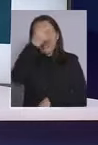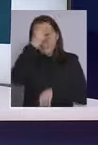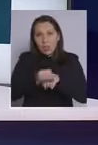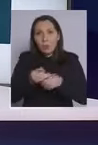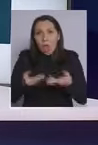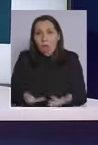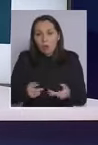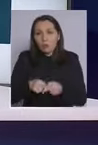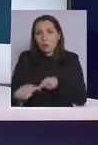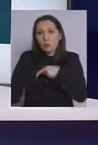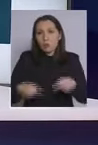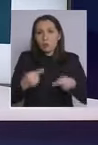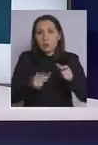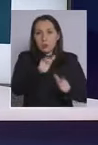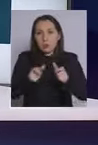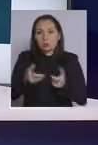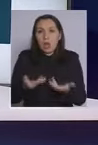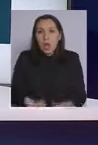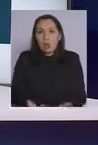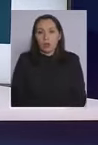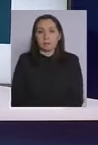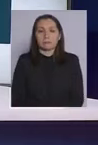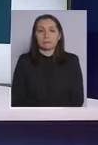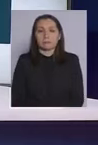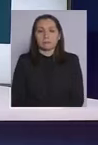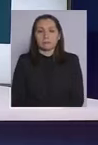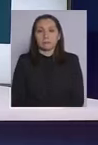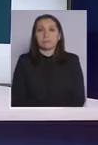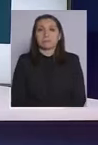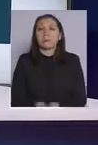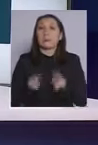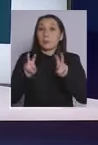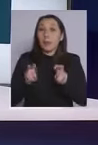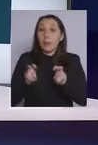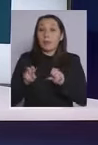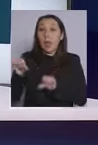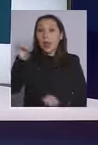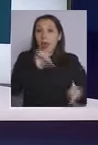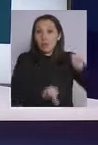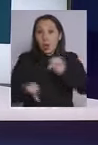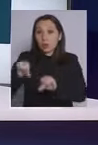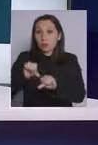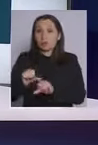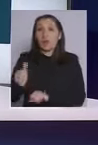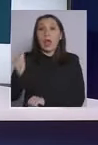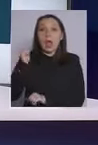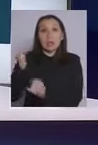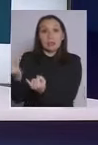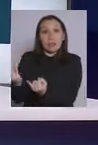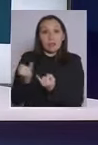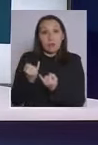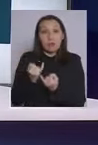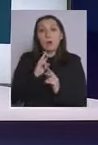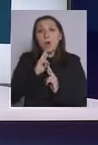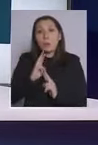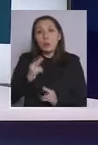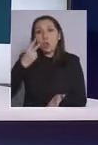contagios por habitante en estos momentos. En cuanto a la red de laboratorios, ayer se informaron los resultados